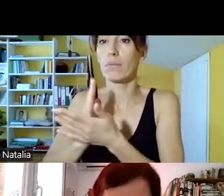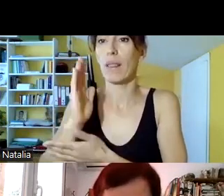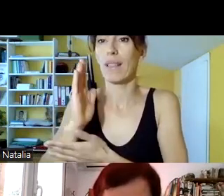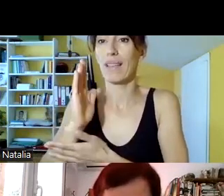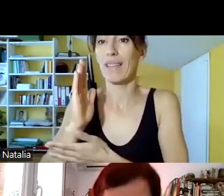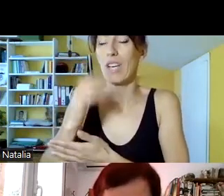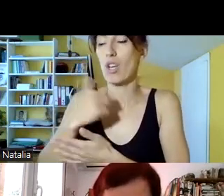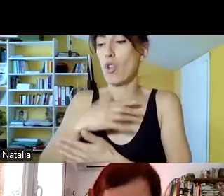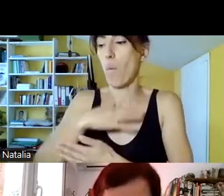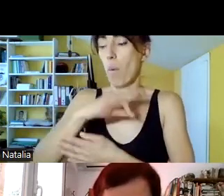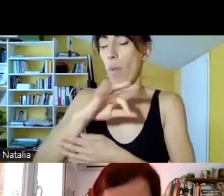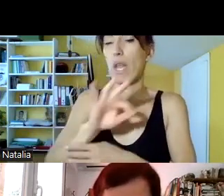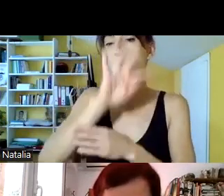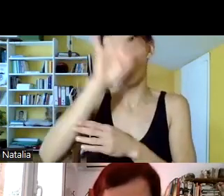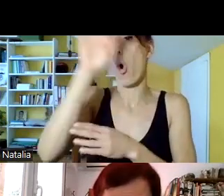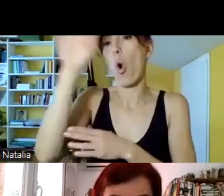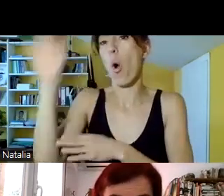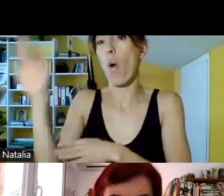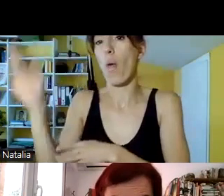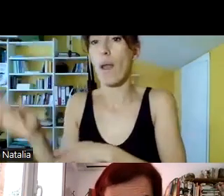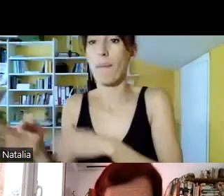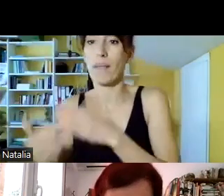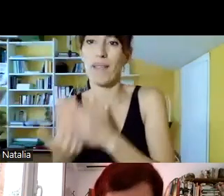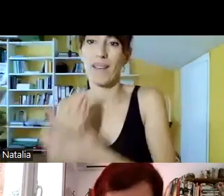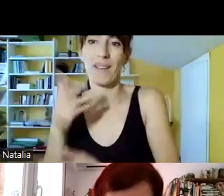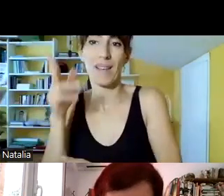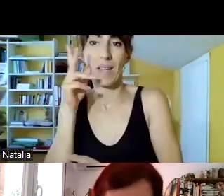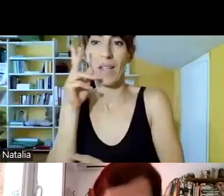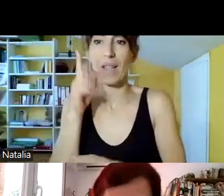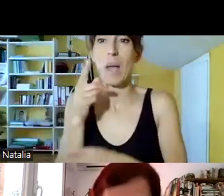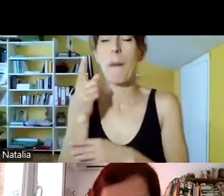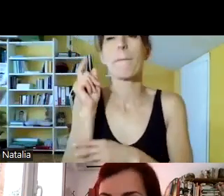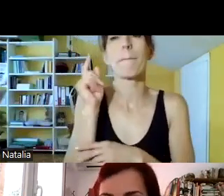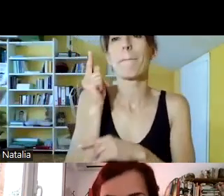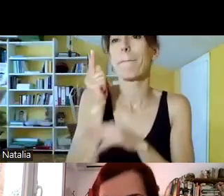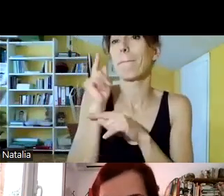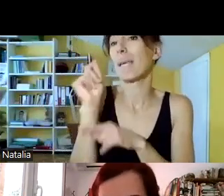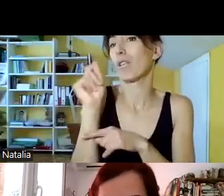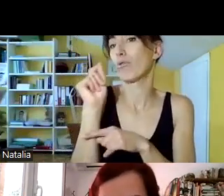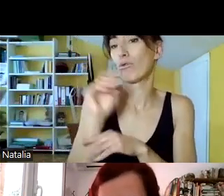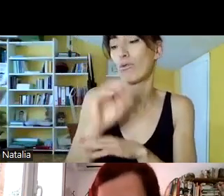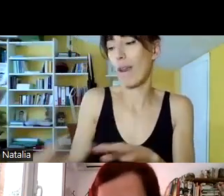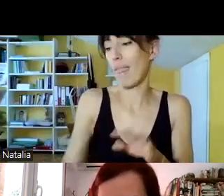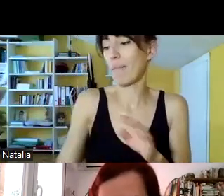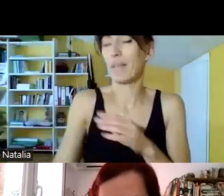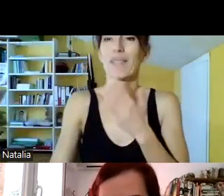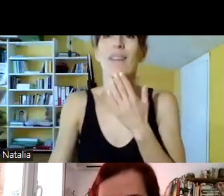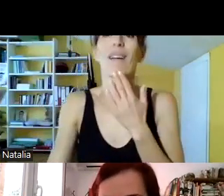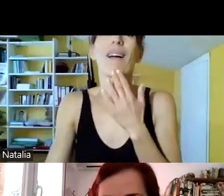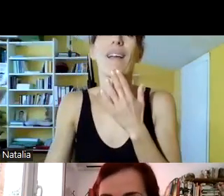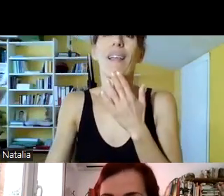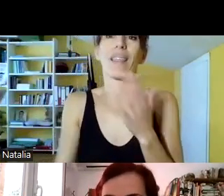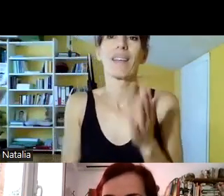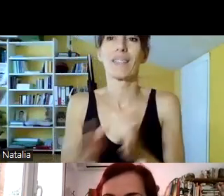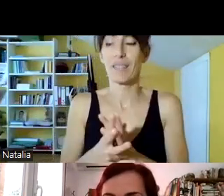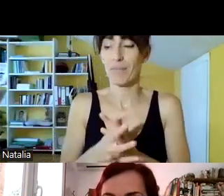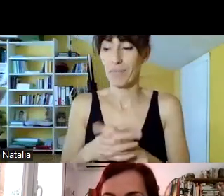aquí toda la mañana escuchándote. Yeah. 3 minutos nos quedan, ¿sí? Sí, no, acabo, me quedan poquitas. Gracias,